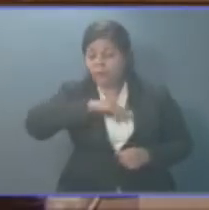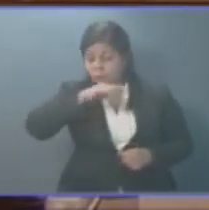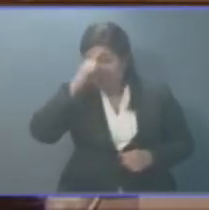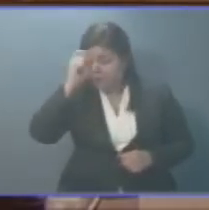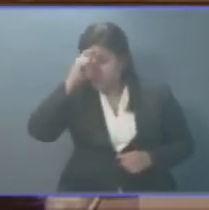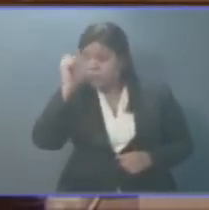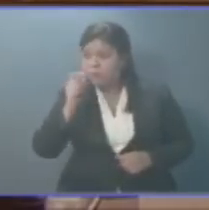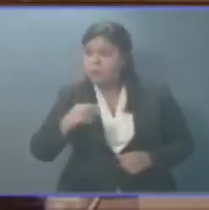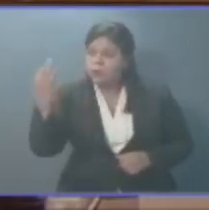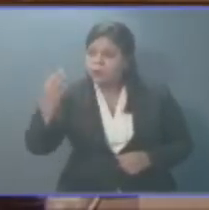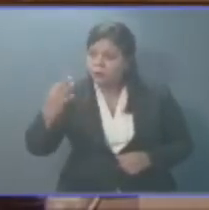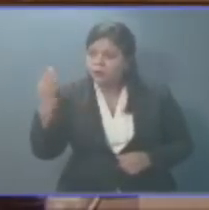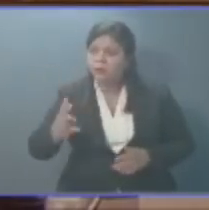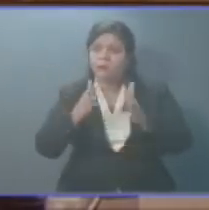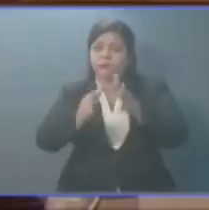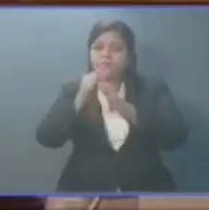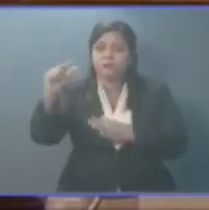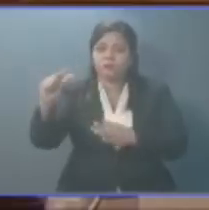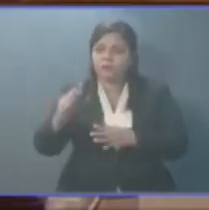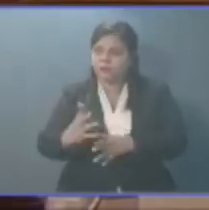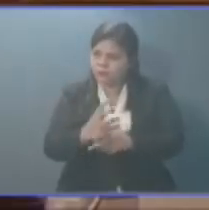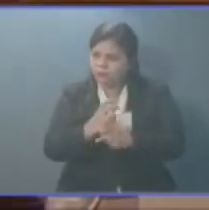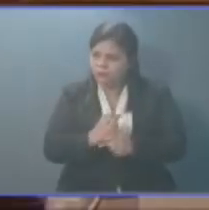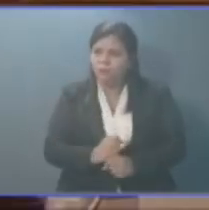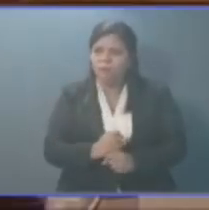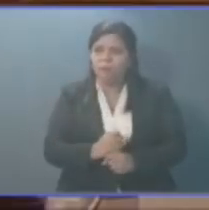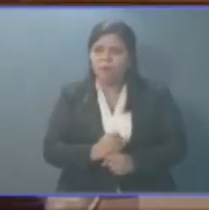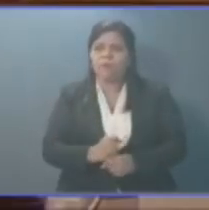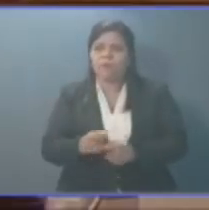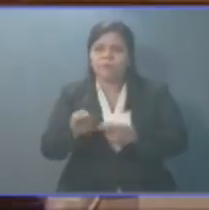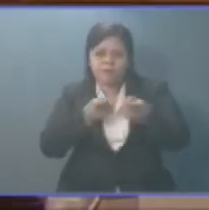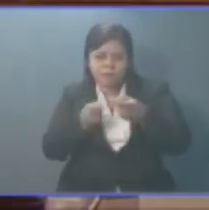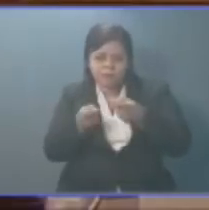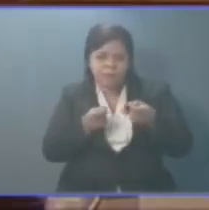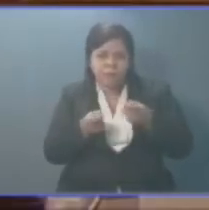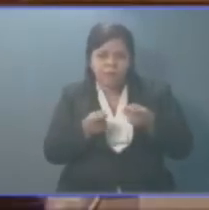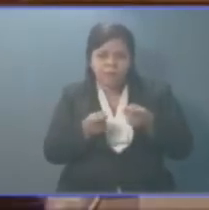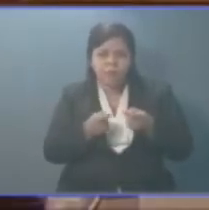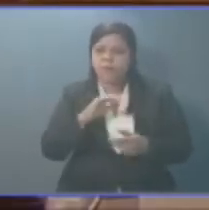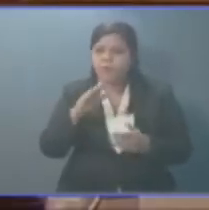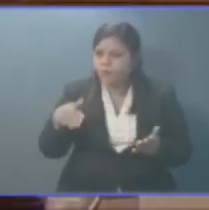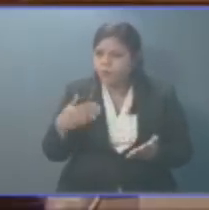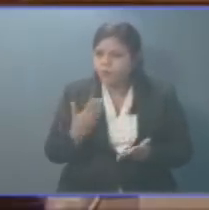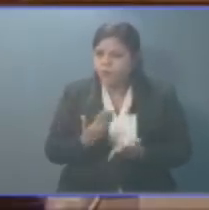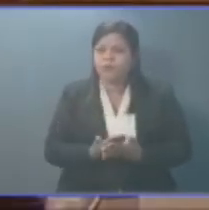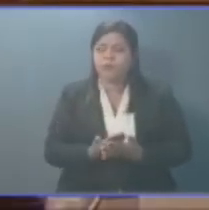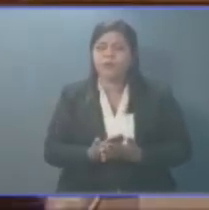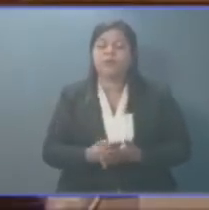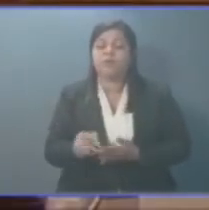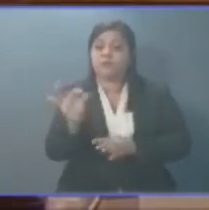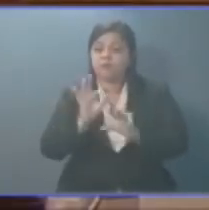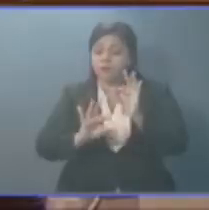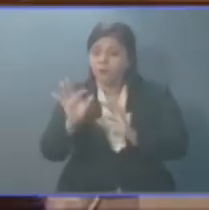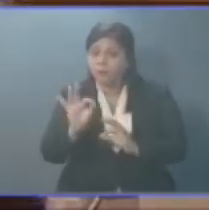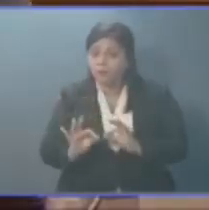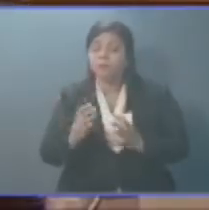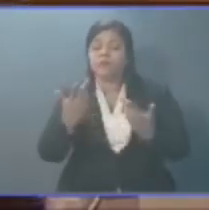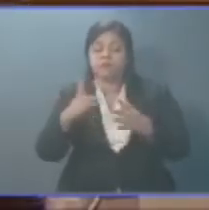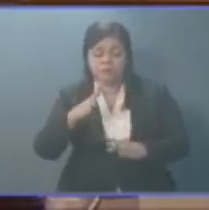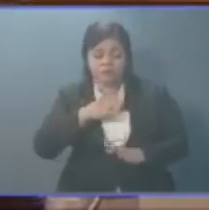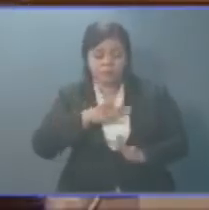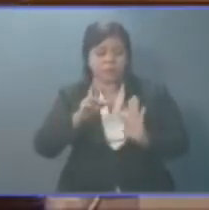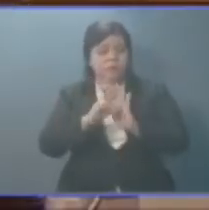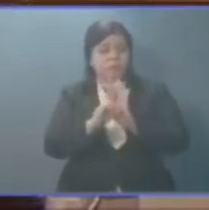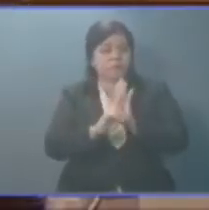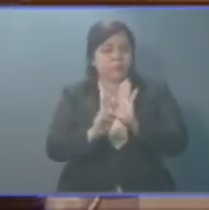Trabajo debe ser el ente garante de la regulación del árbitro del Estado, donde unos tienen reglas y